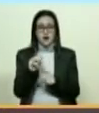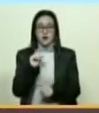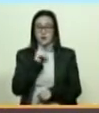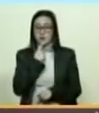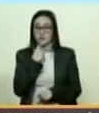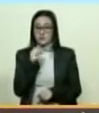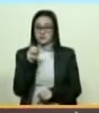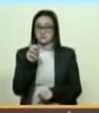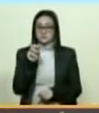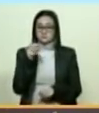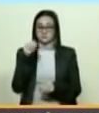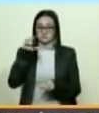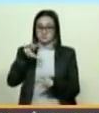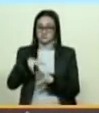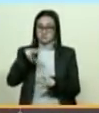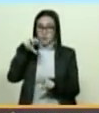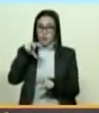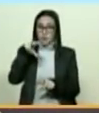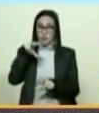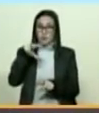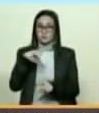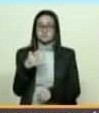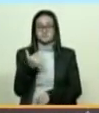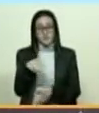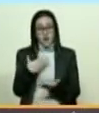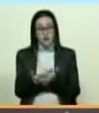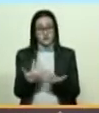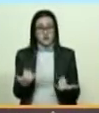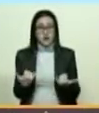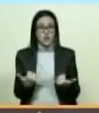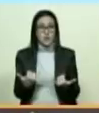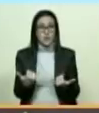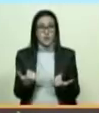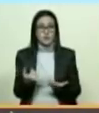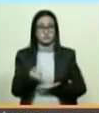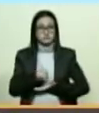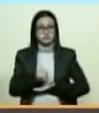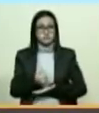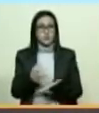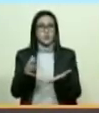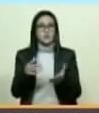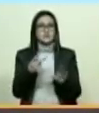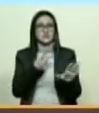BQR, tenemos registrado hasta el momento y beneficiados ya